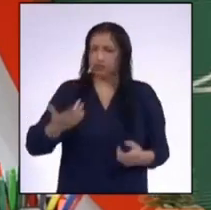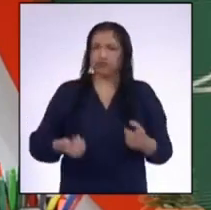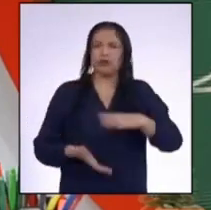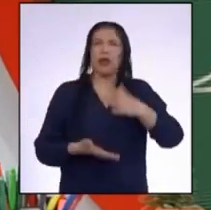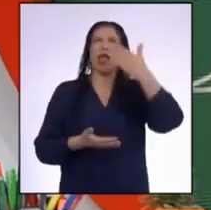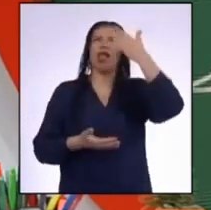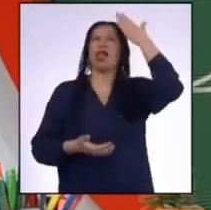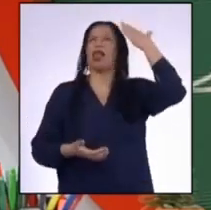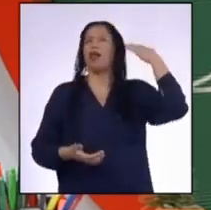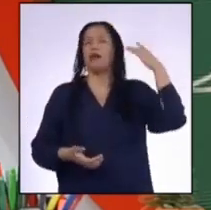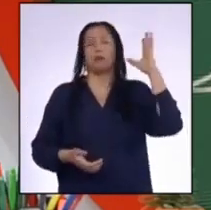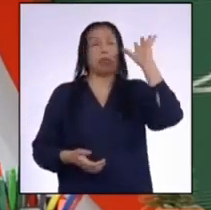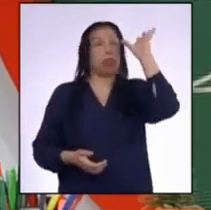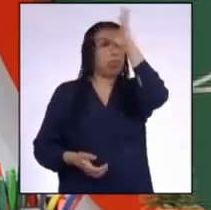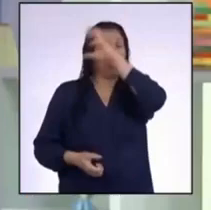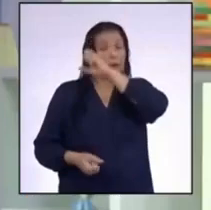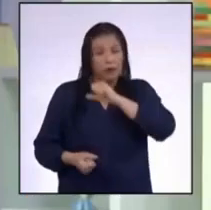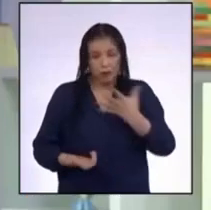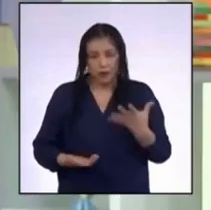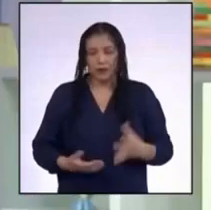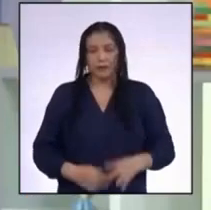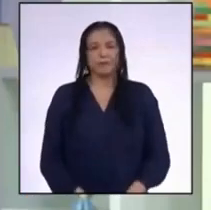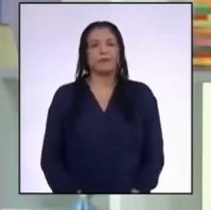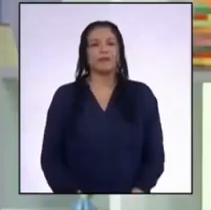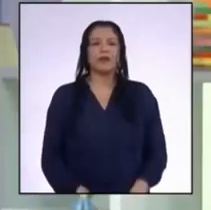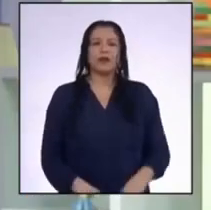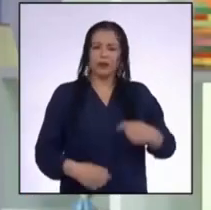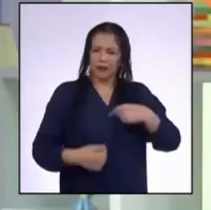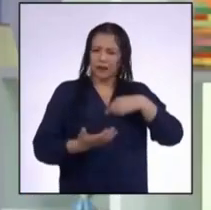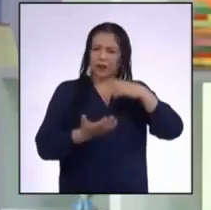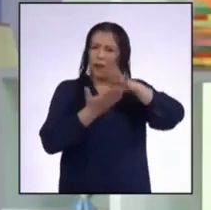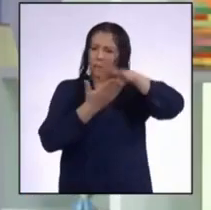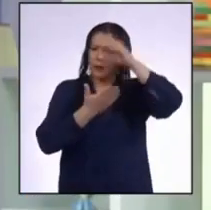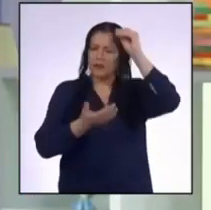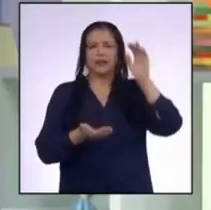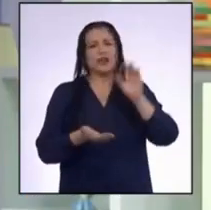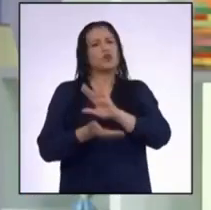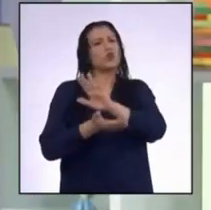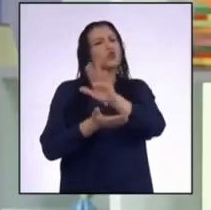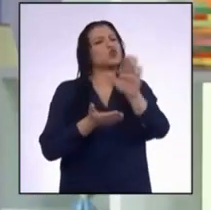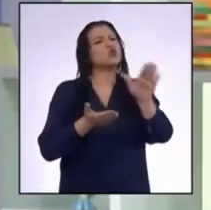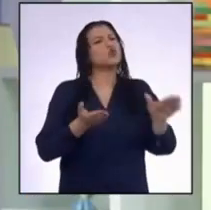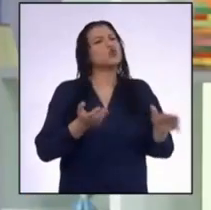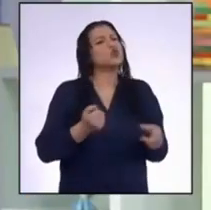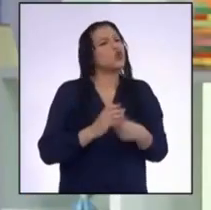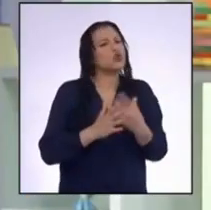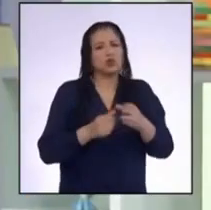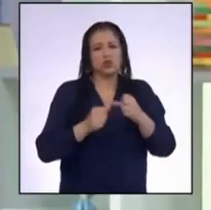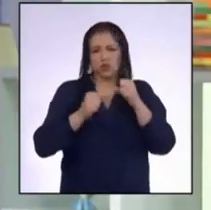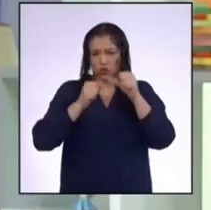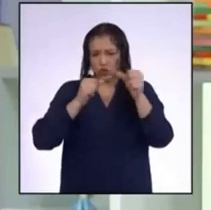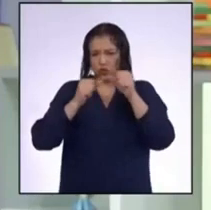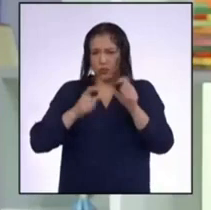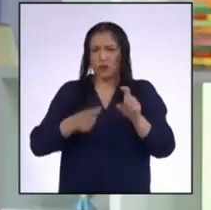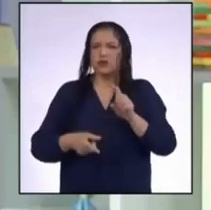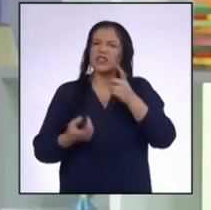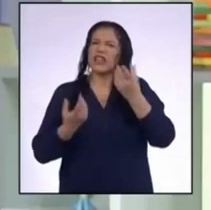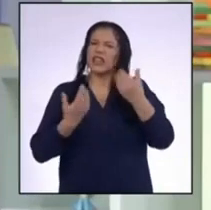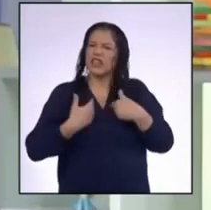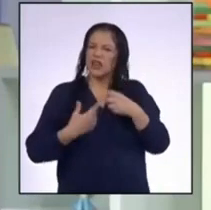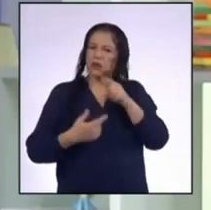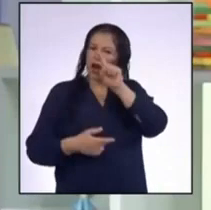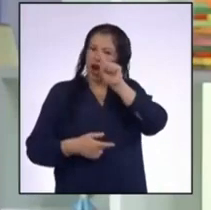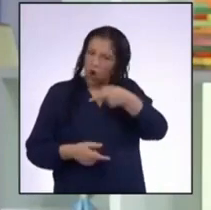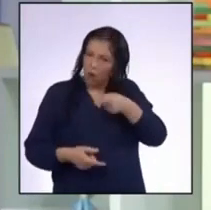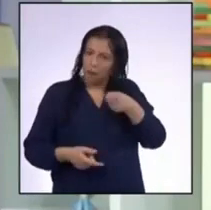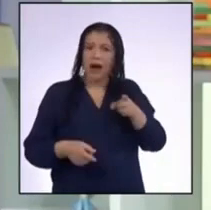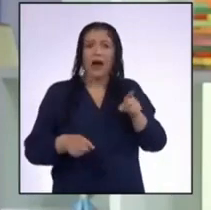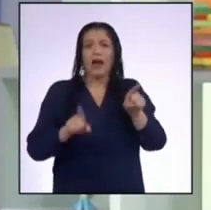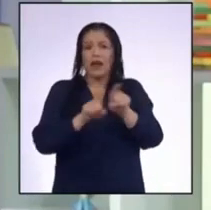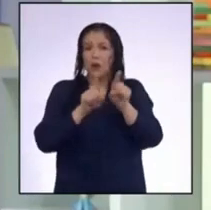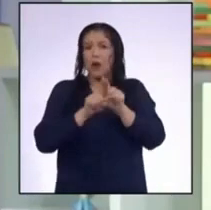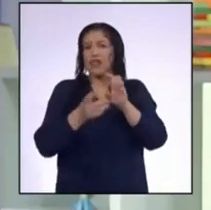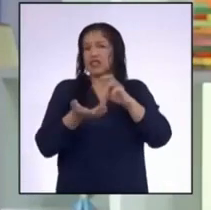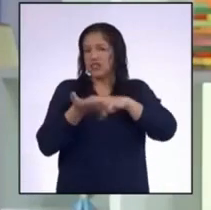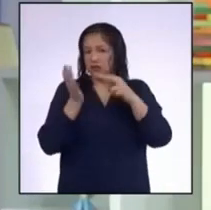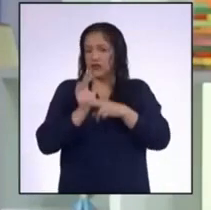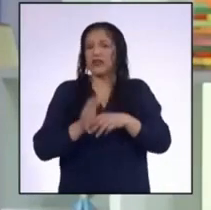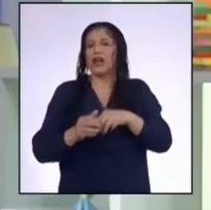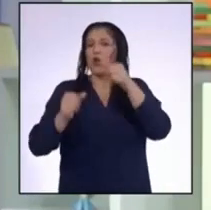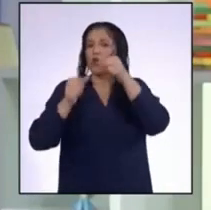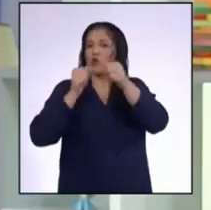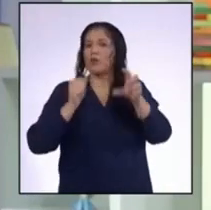verdad, no me acordaba mucho. Y yo aprendí que no todas las expresiones numéricas que tienen una coma decimal son un número